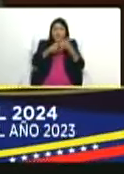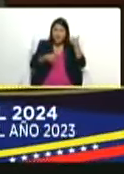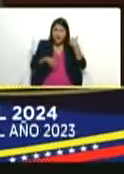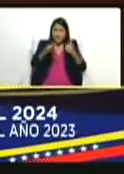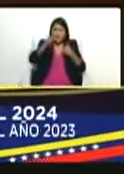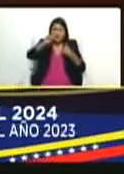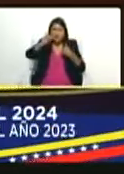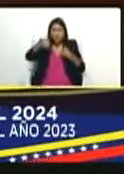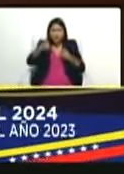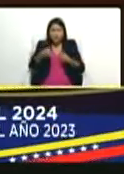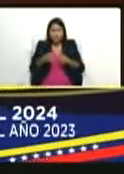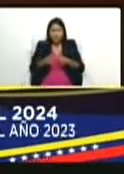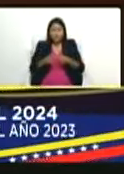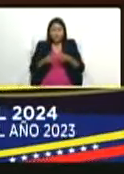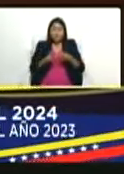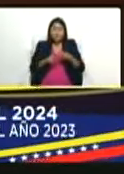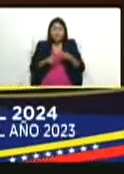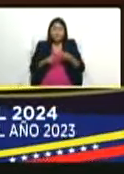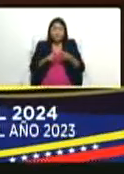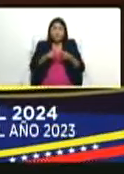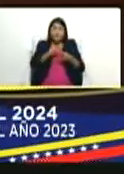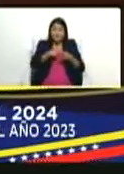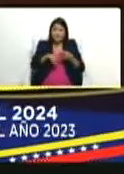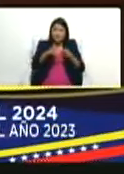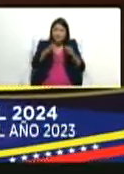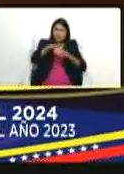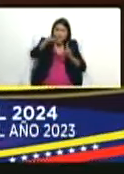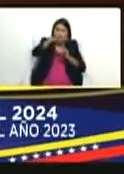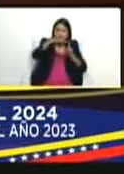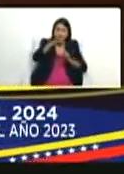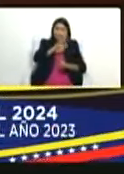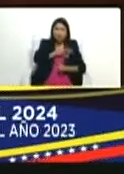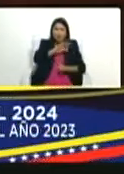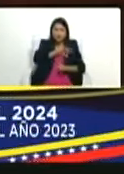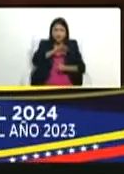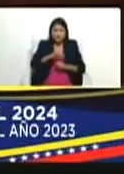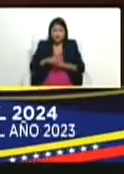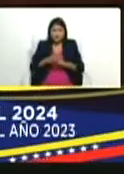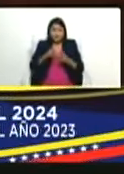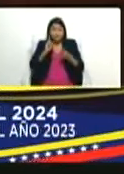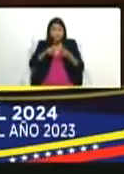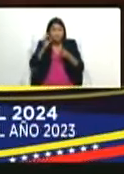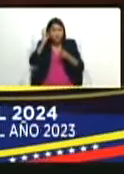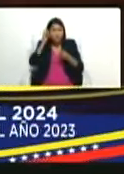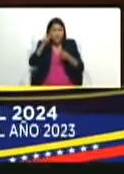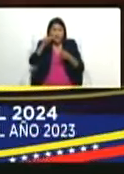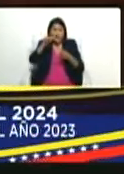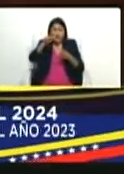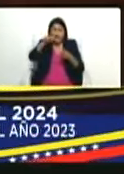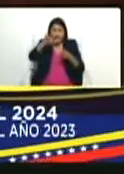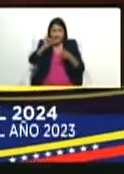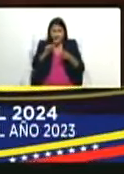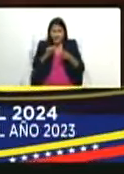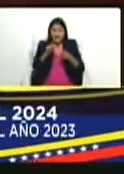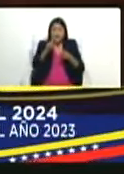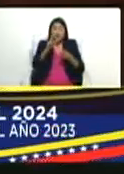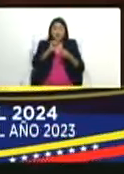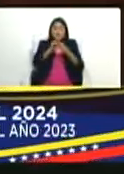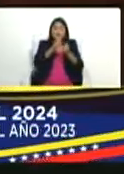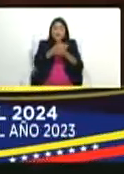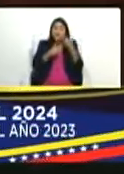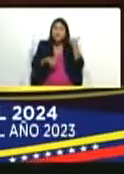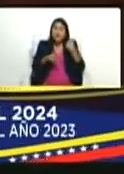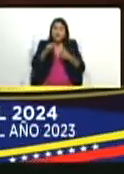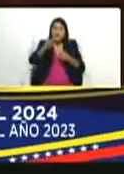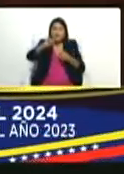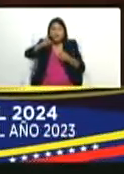Tribunal Supremo de Justicia y presidente de la Sala de Casación Social. Doctora Tania Amelio Cardiet, segunda vicepresidenta